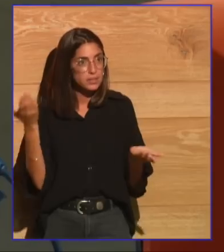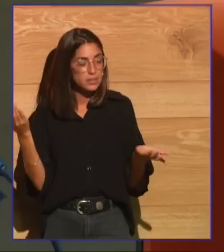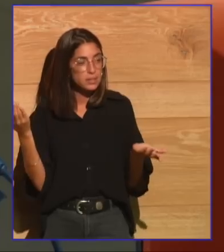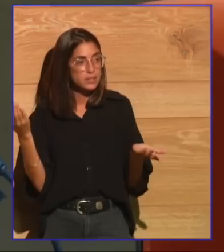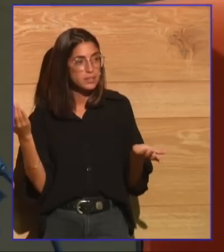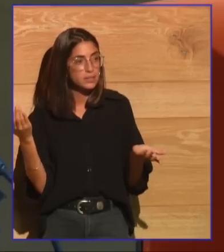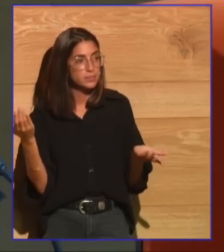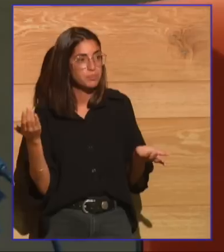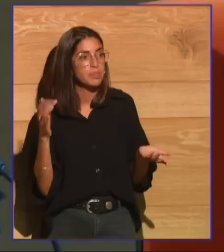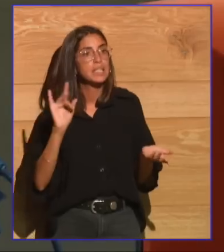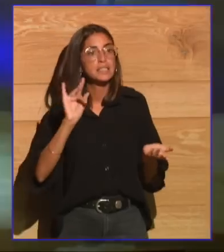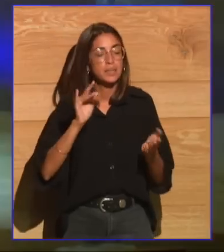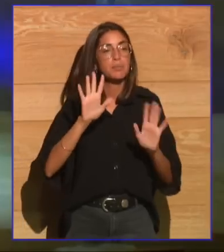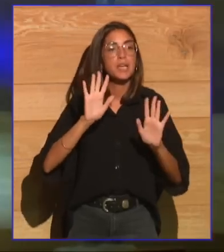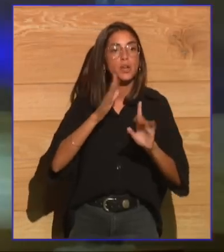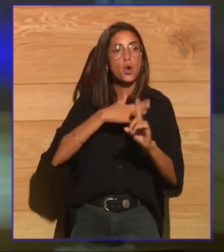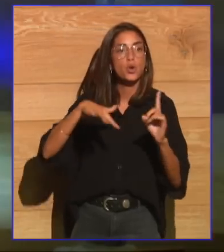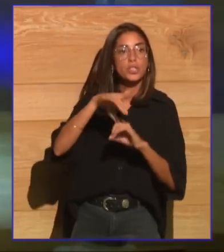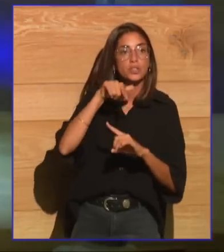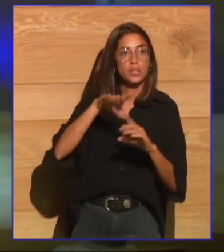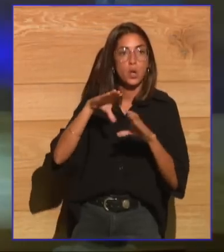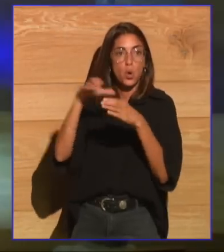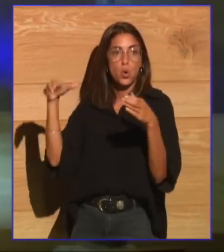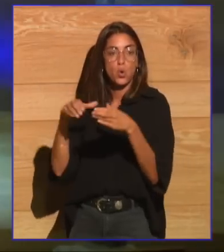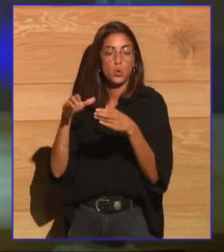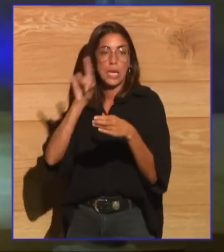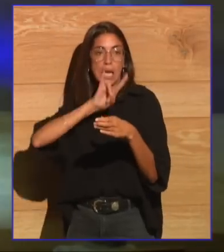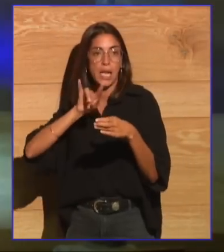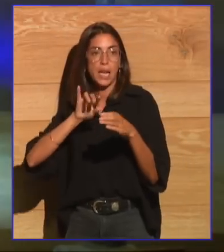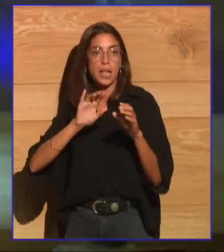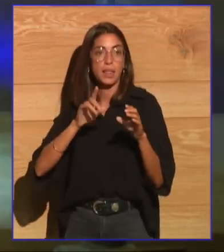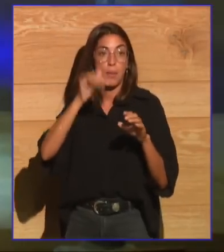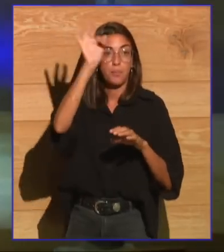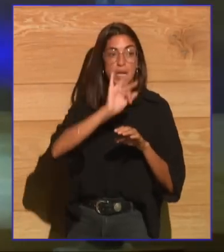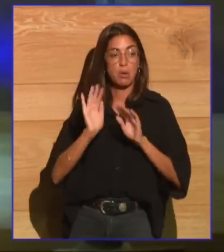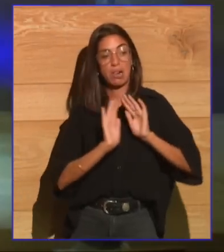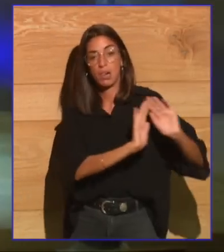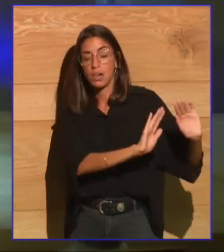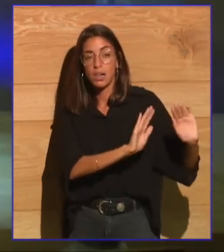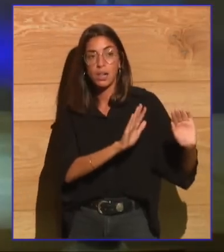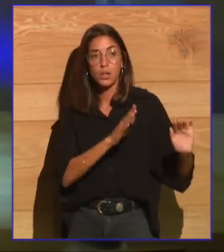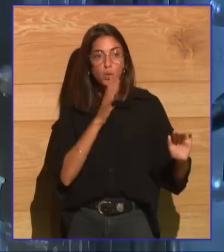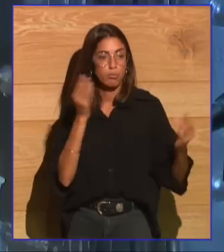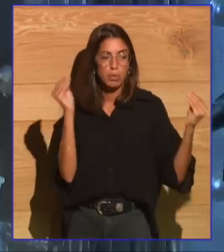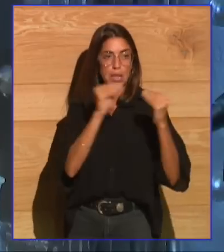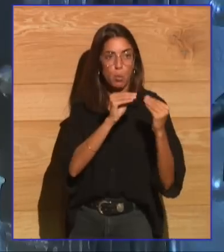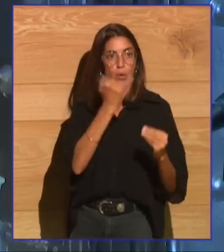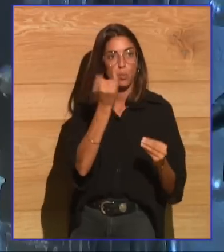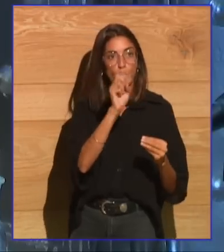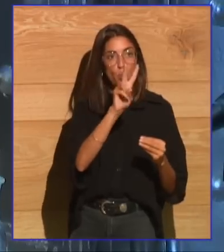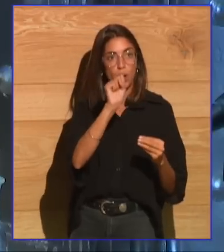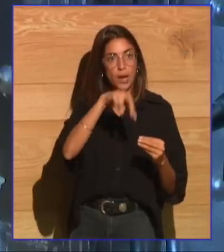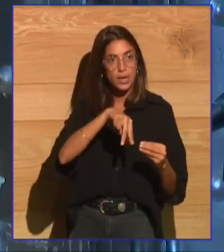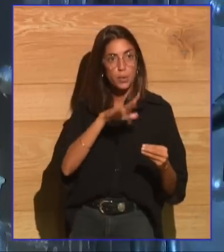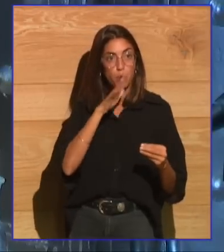también la comunidad negra ha rechazado la película está yo estoy con juanes muy interesante por qué